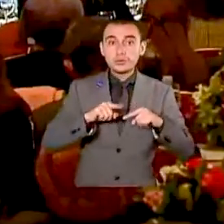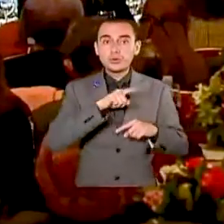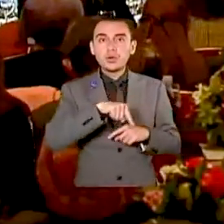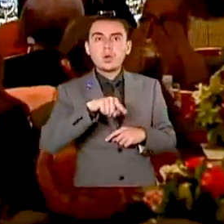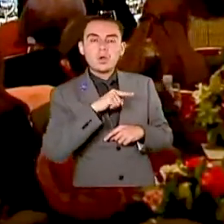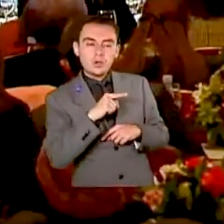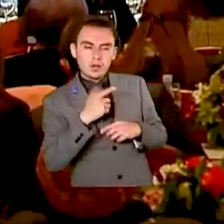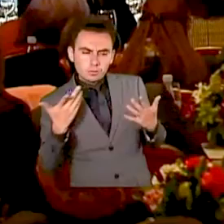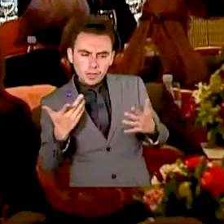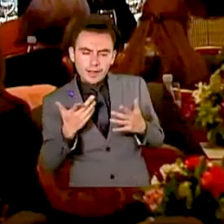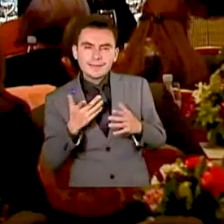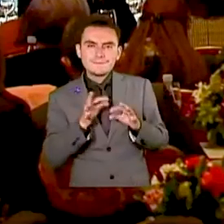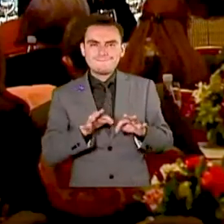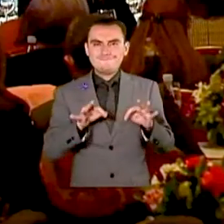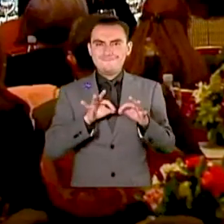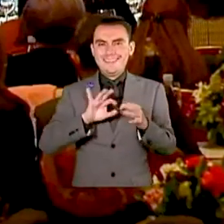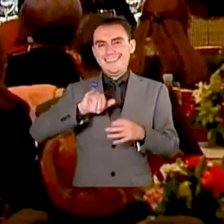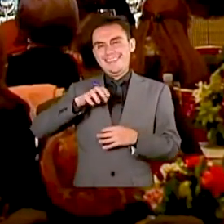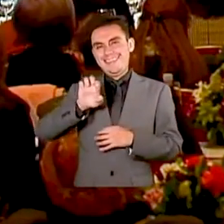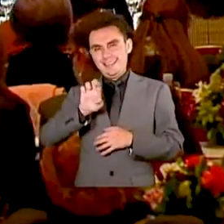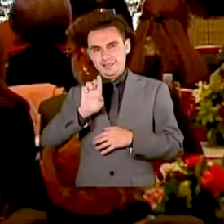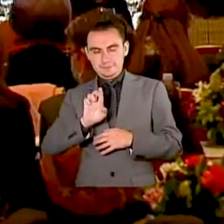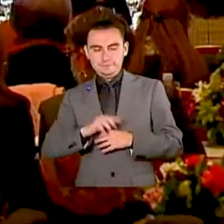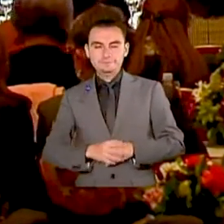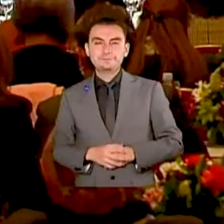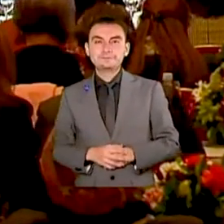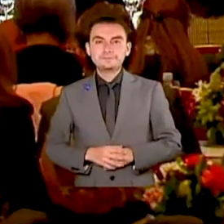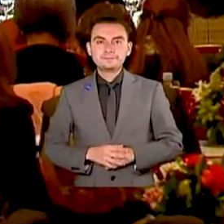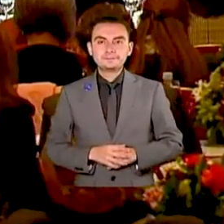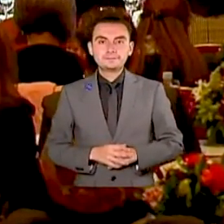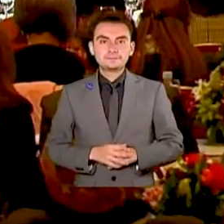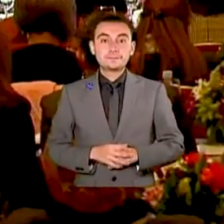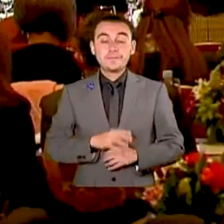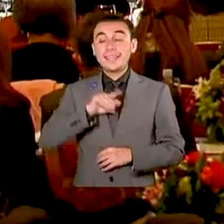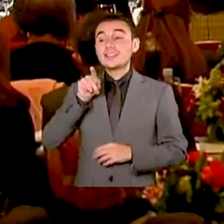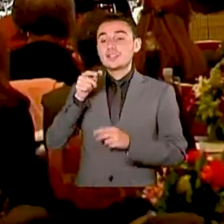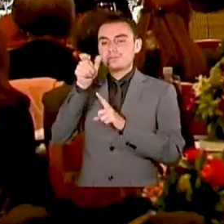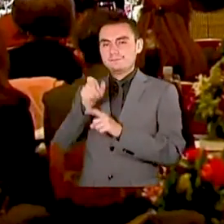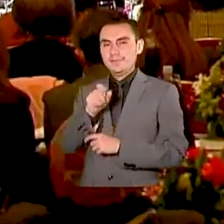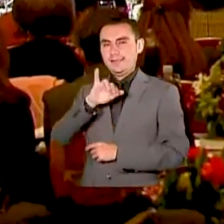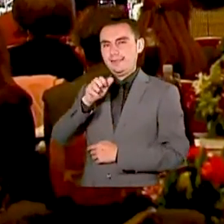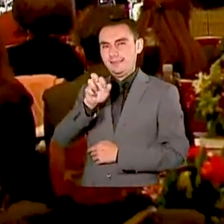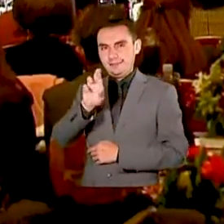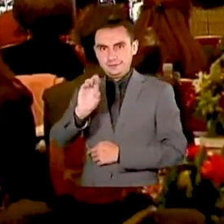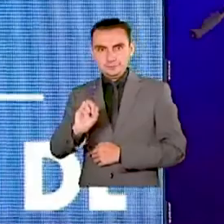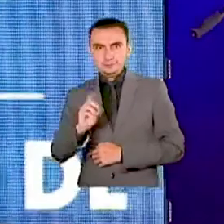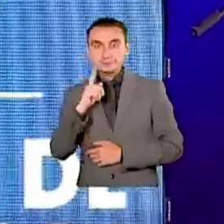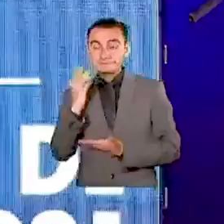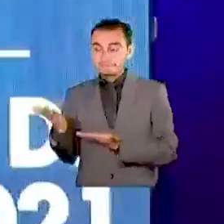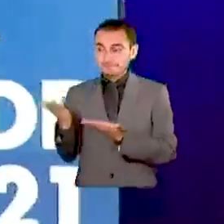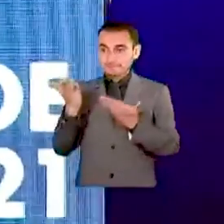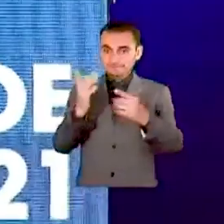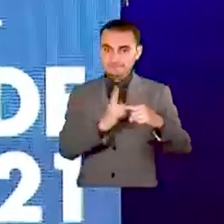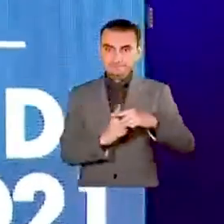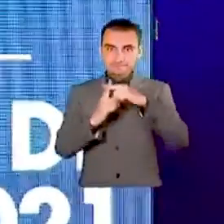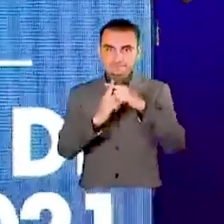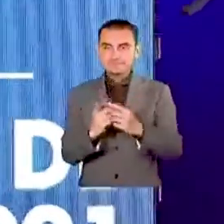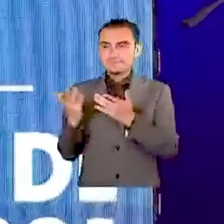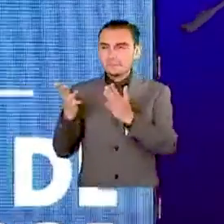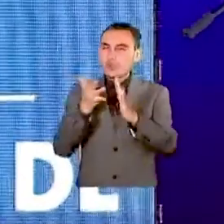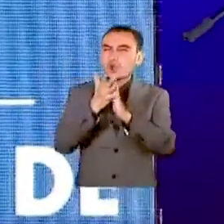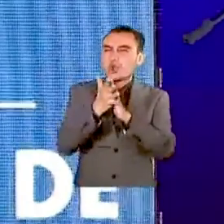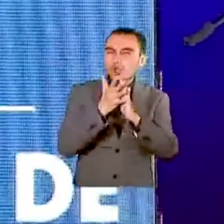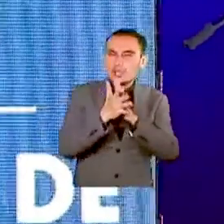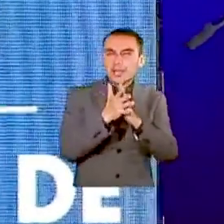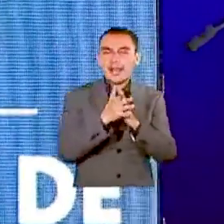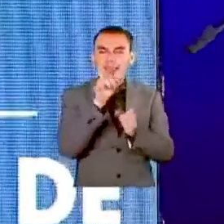la Jurisdicción Especial para la Paz, JEP, Jairo Ignacio Acosta Aristizábal. Señora Procuradora, es el momento de contarle a